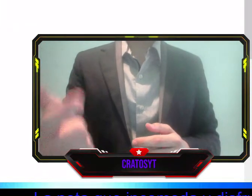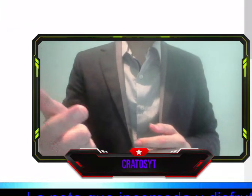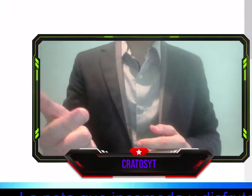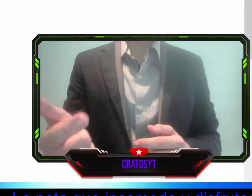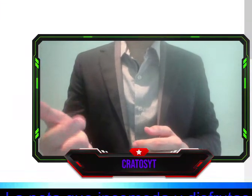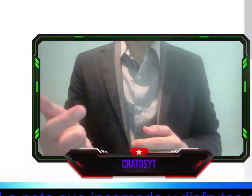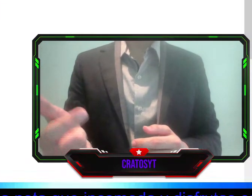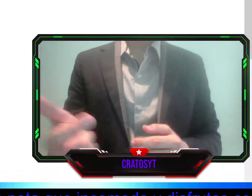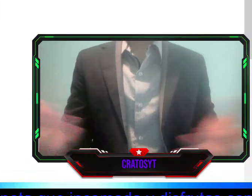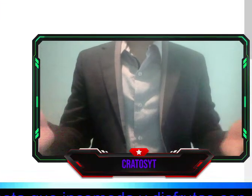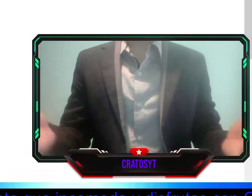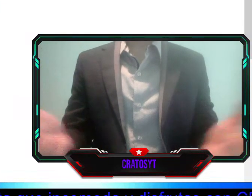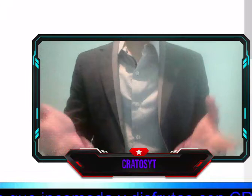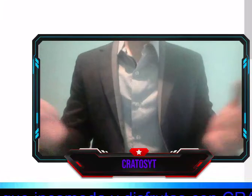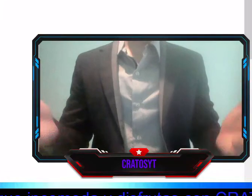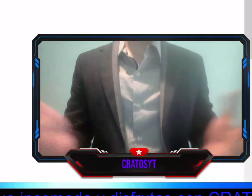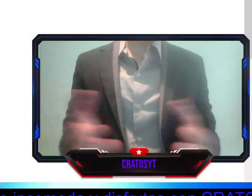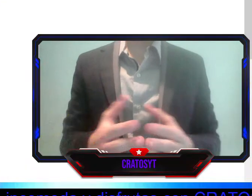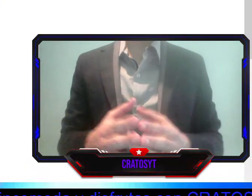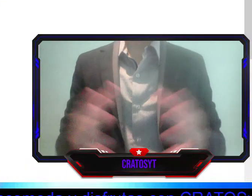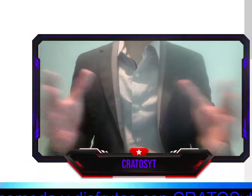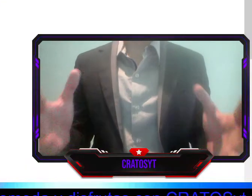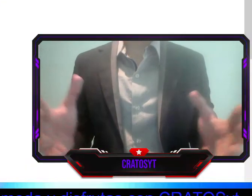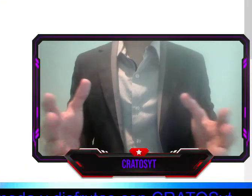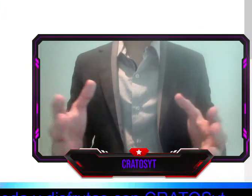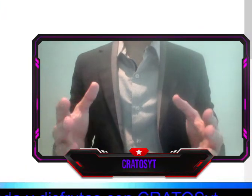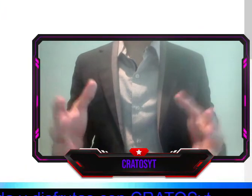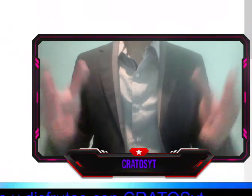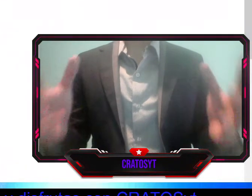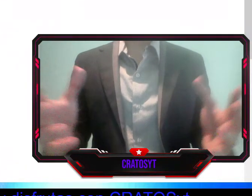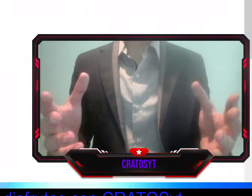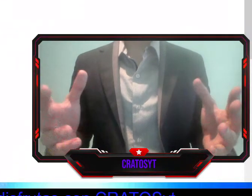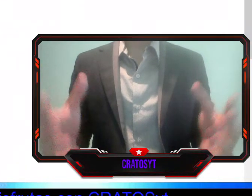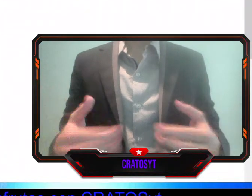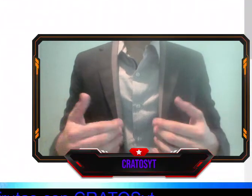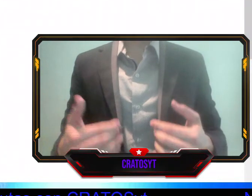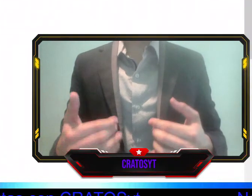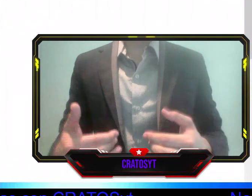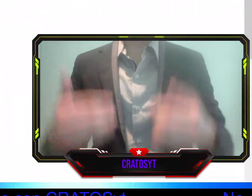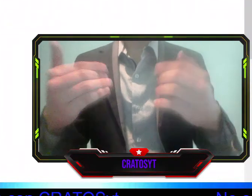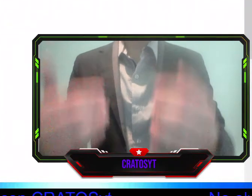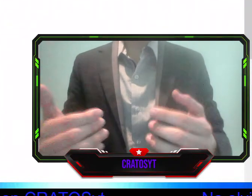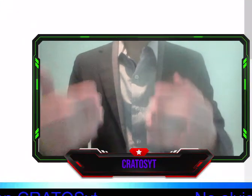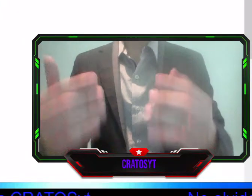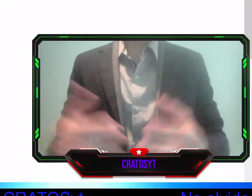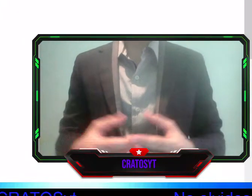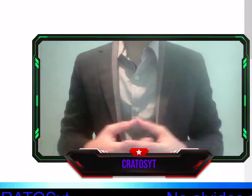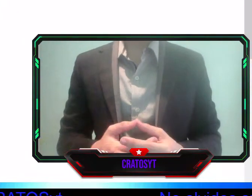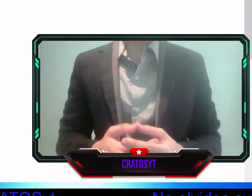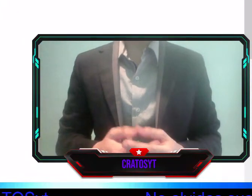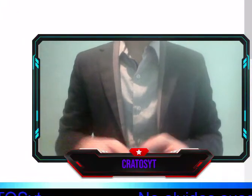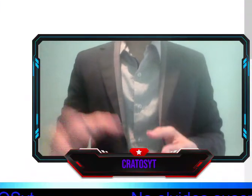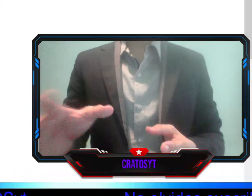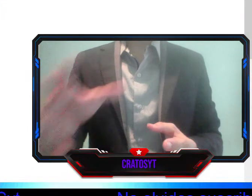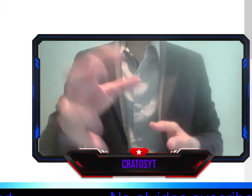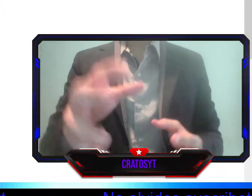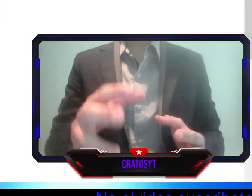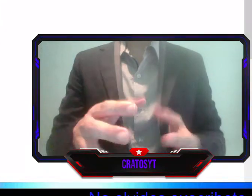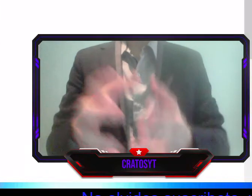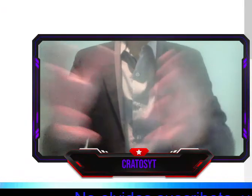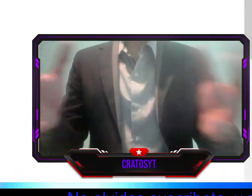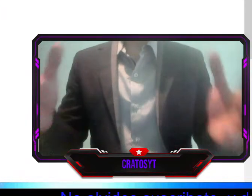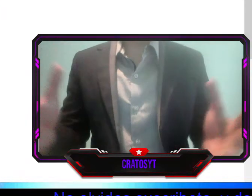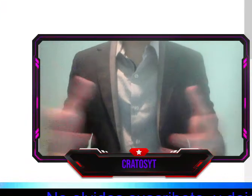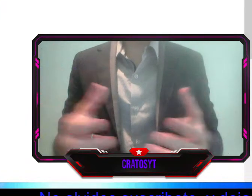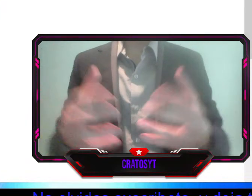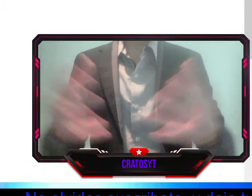PRI, gobiernos del PAN. ¿Por qué? Muy sencillo, porque eran los que daban la pauta en nuestro país. Y es que, a ver, tú siempre, cada vez que había un meeting por parte del PRI,